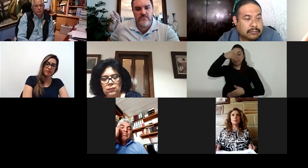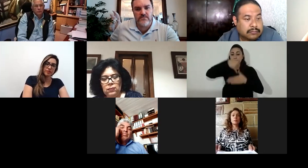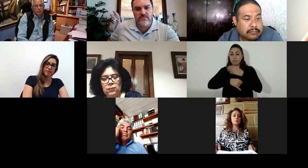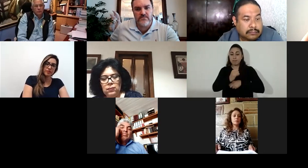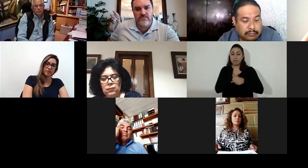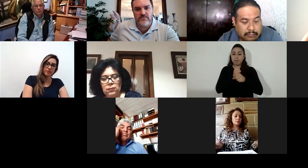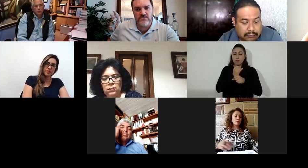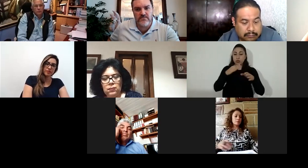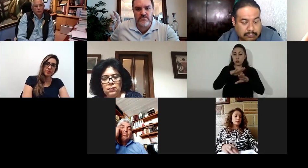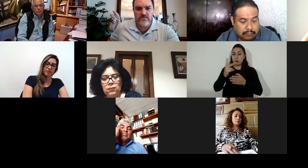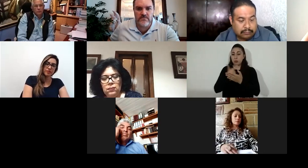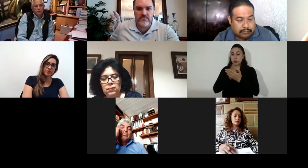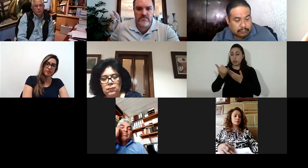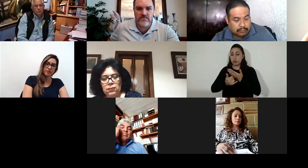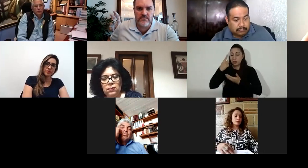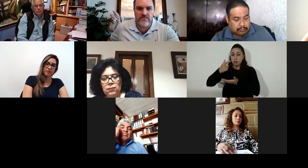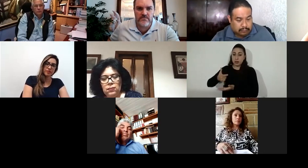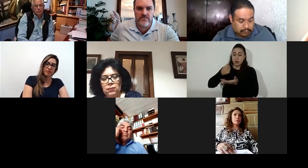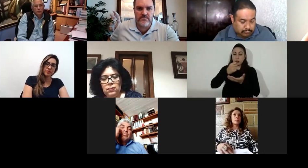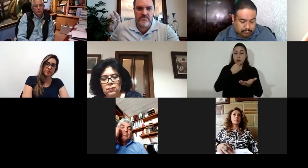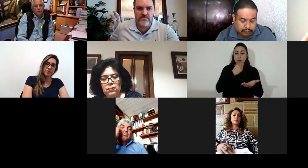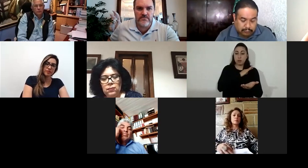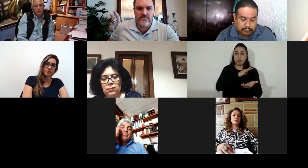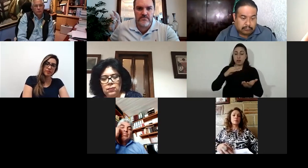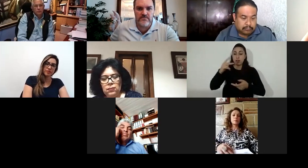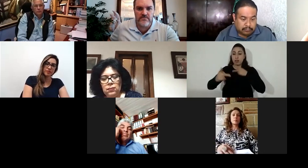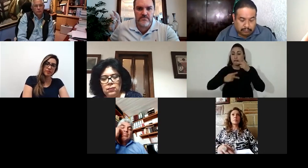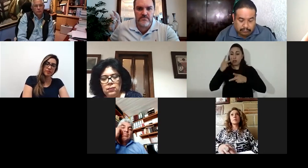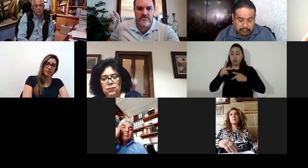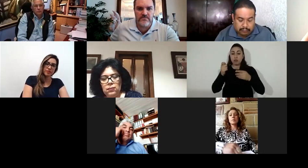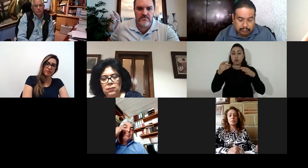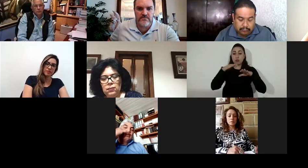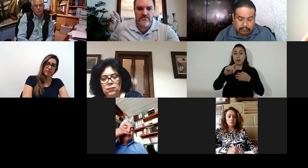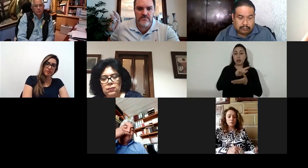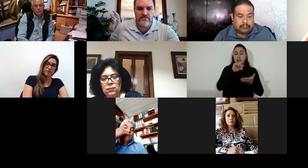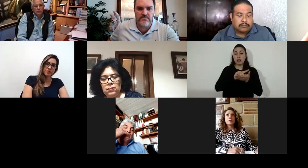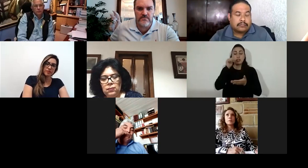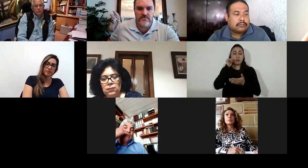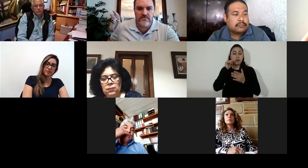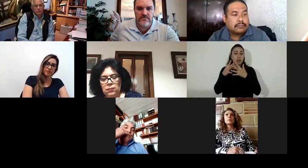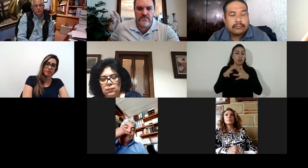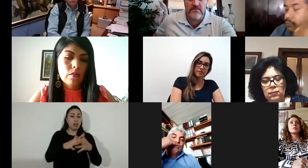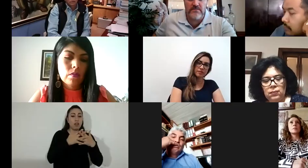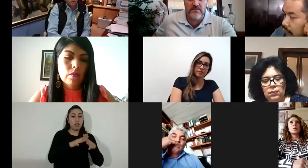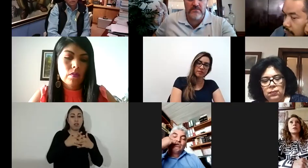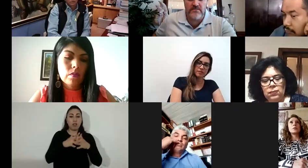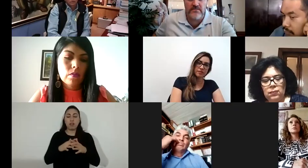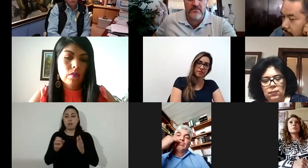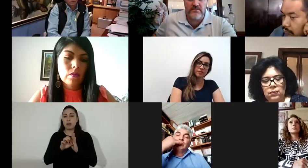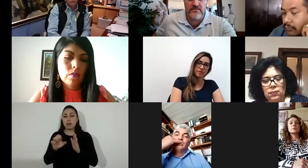presupuesto participativo, cuando hablamos de alguna cuestión jurídica, es que a veces como